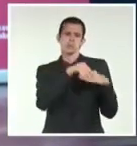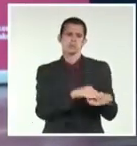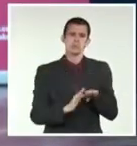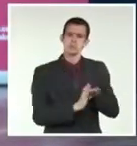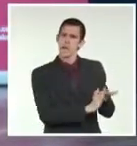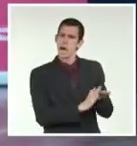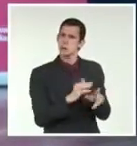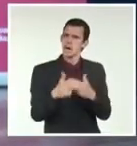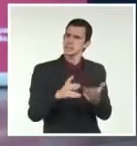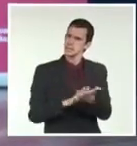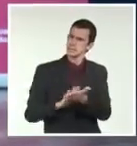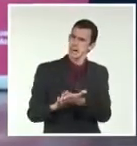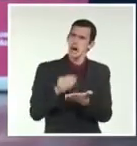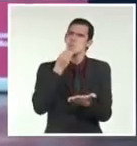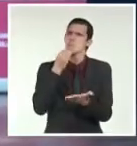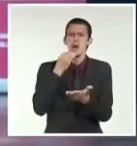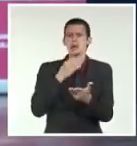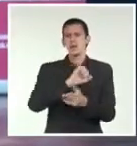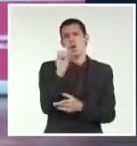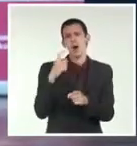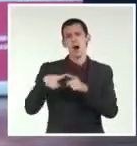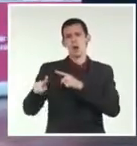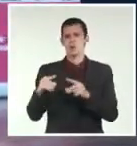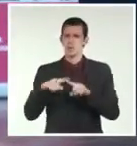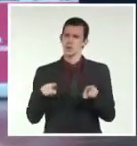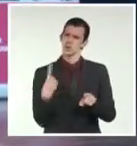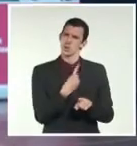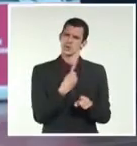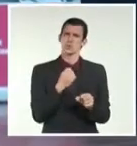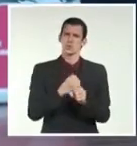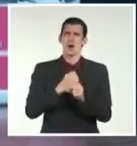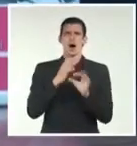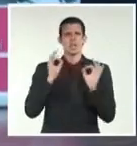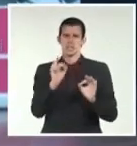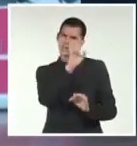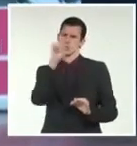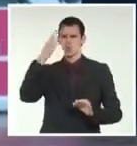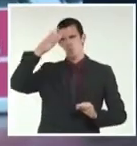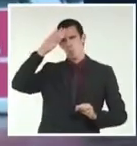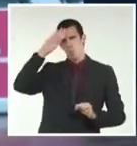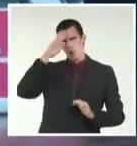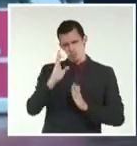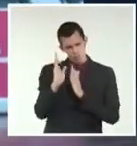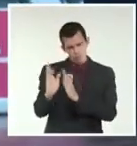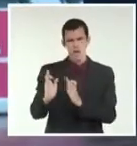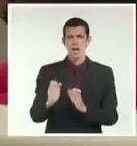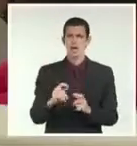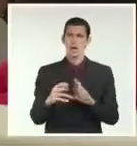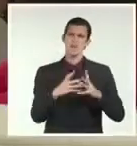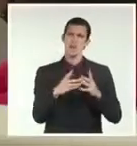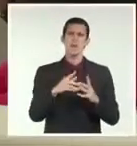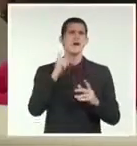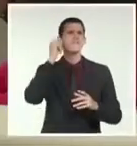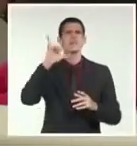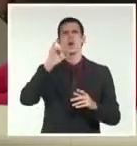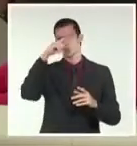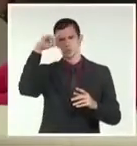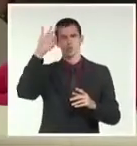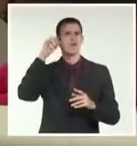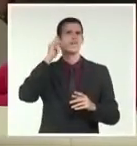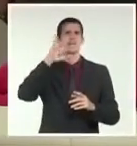contradicciones que estamos viviendo, desde un compromiso con la revolución, desde un compromiso también con una mirada marxista, creo que es muy importante. La escalada